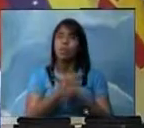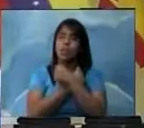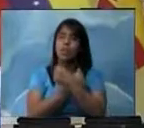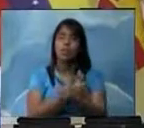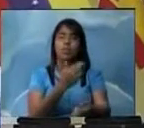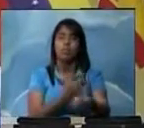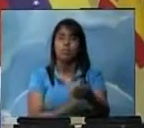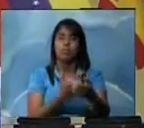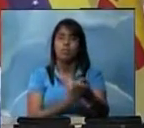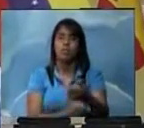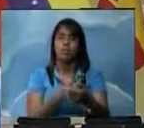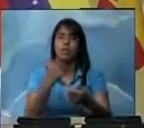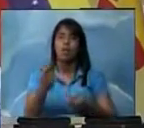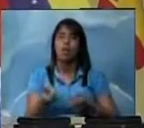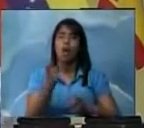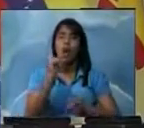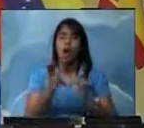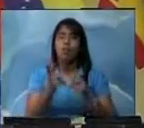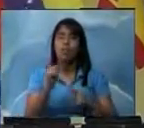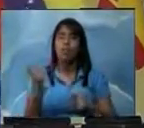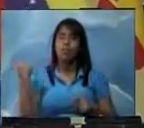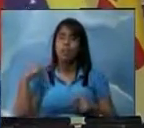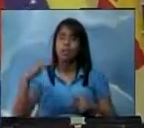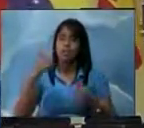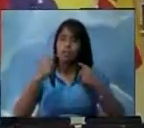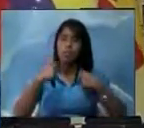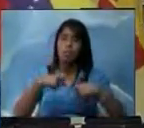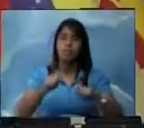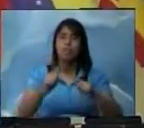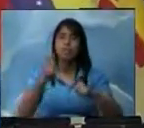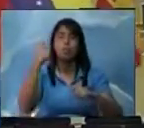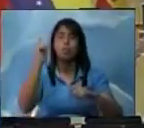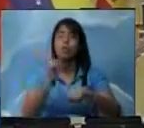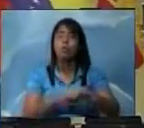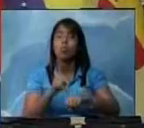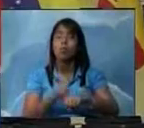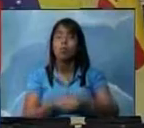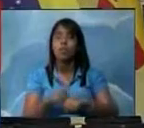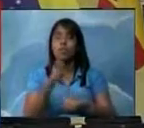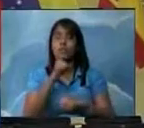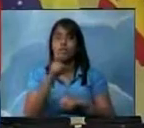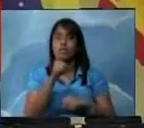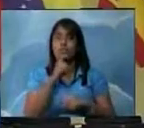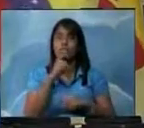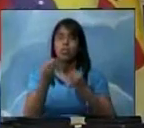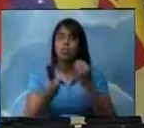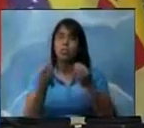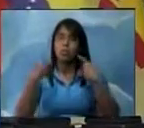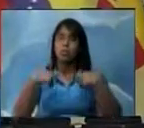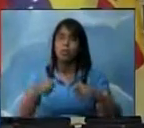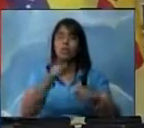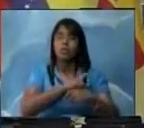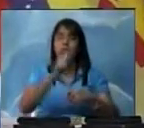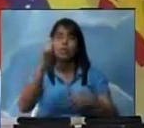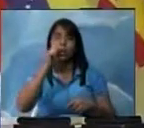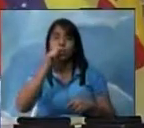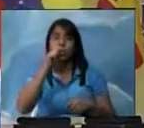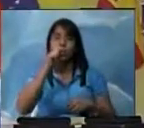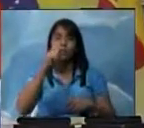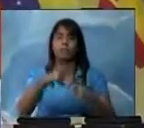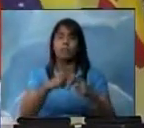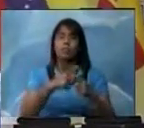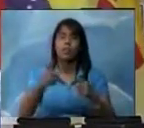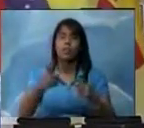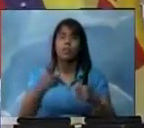amados hermanos, que aunque tengamos que pasar por momentos difíciles como pasó